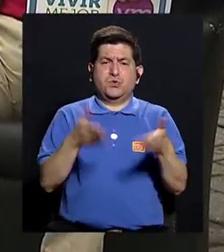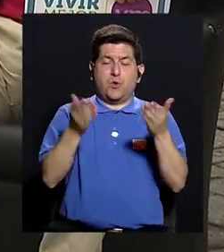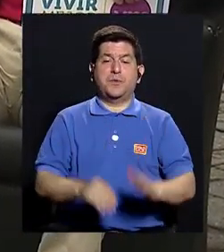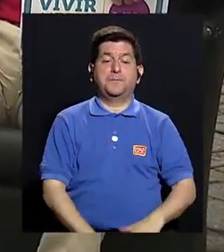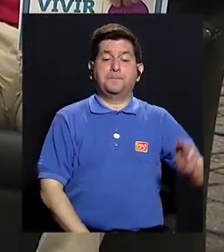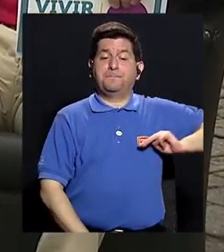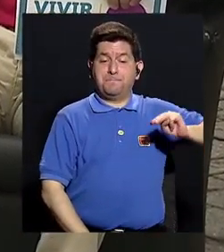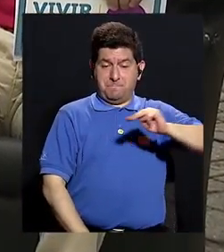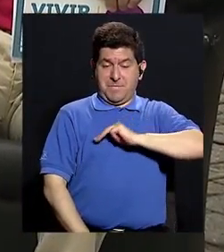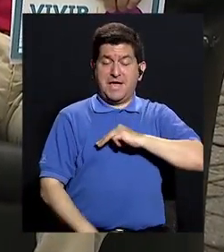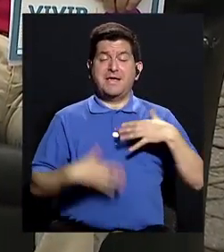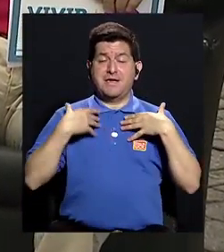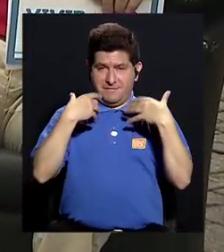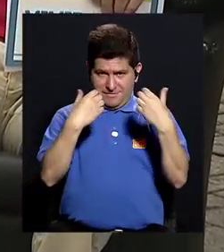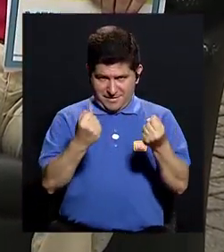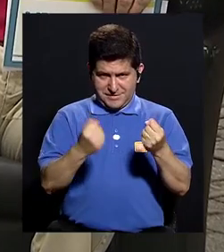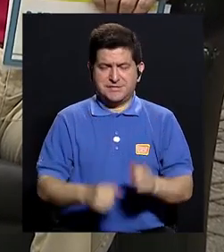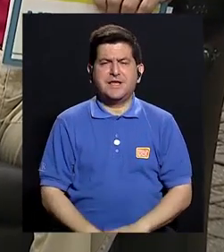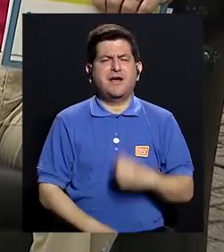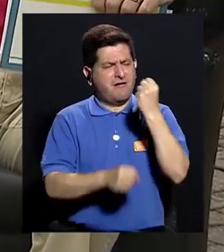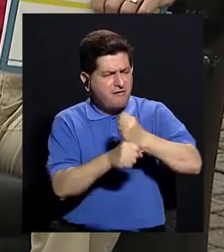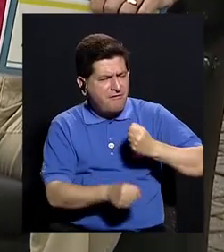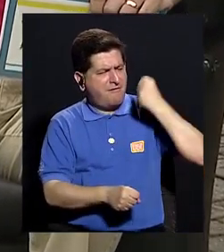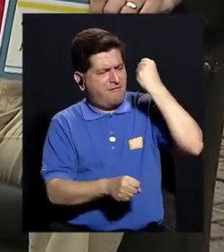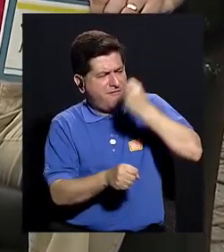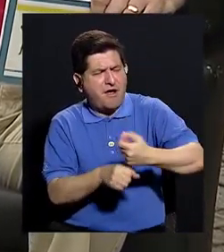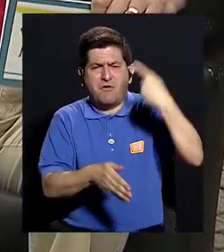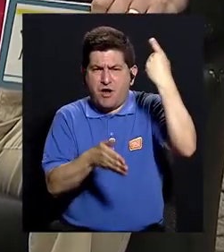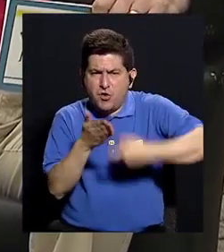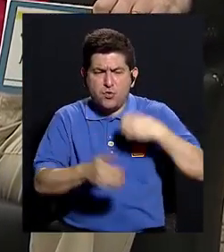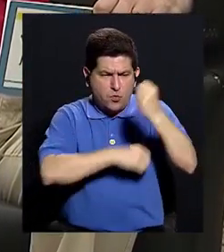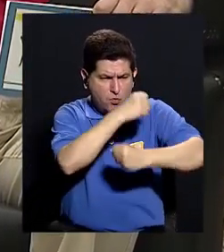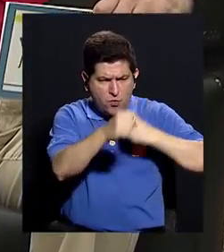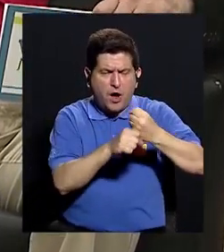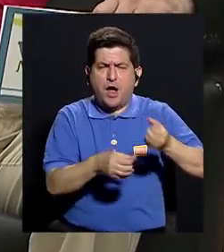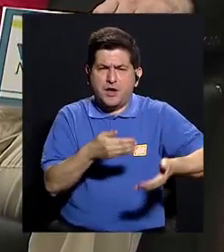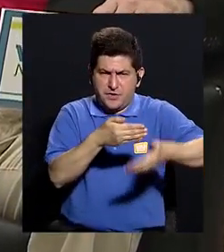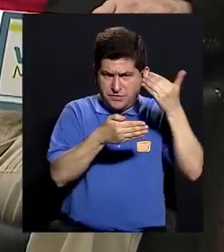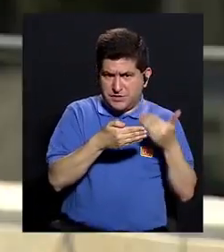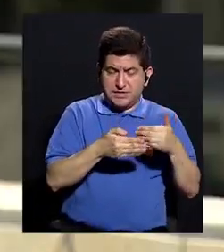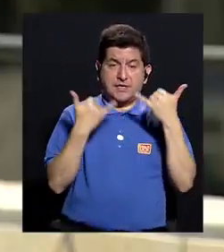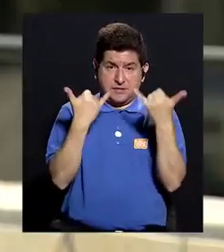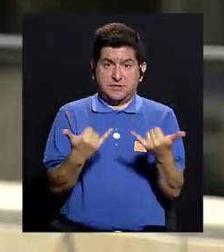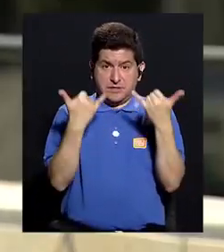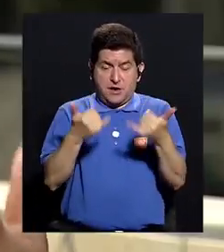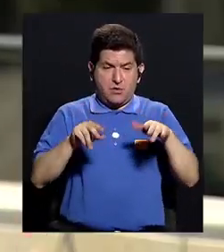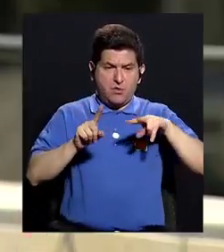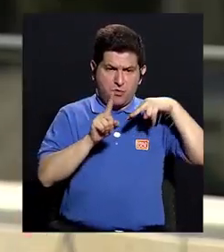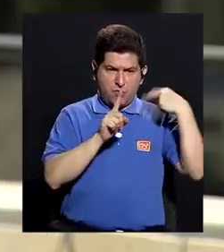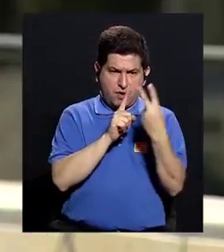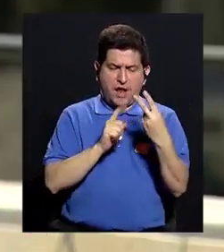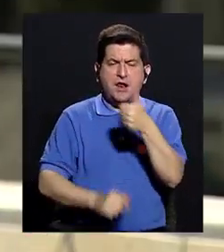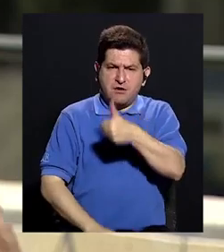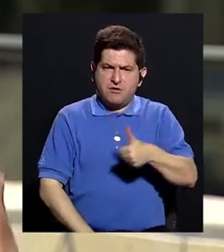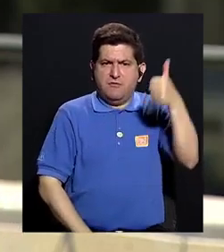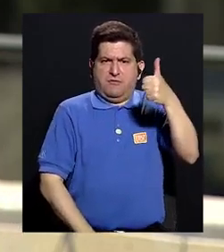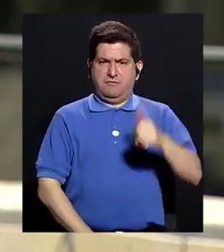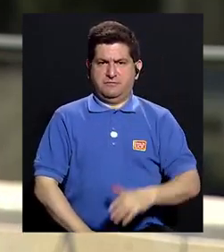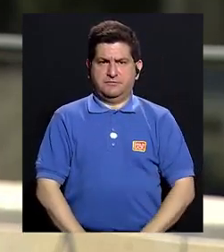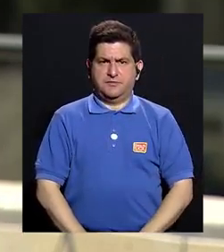eso desde el Ministerio de Salud ha sido una gran lucha en los últimos años, y sobre todo en este momento del enfoque rector